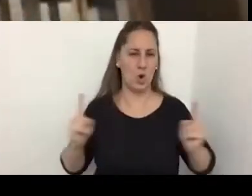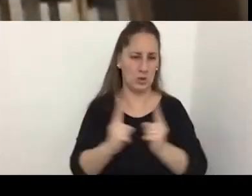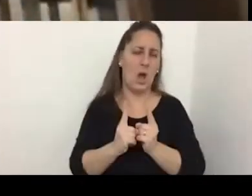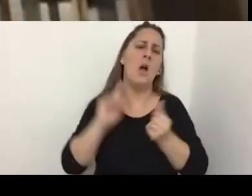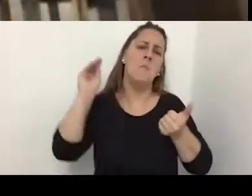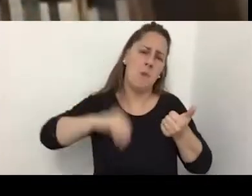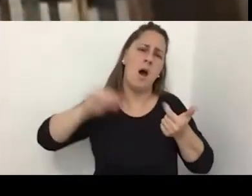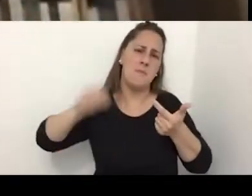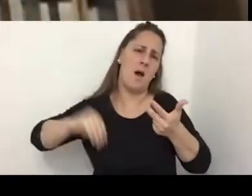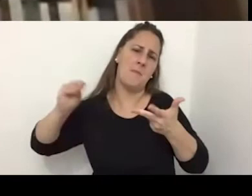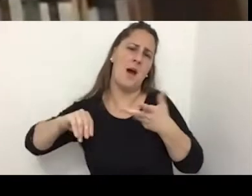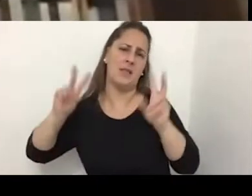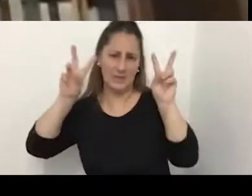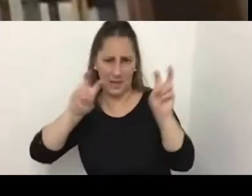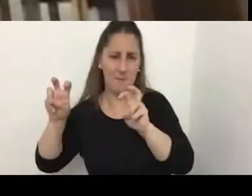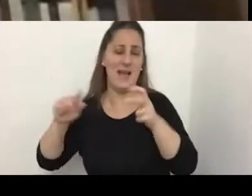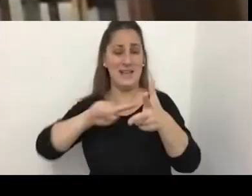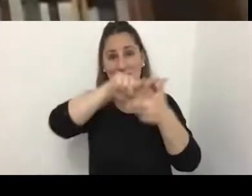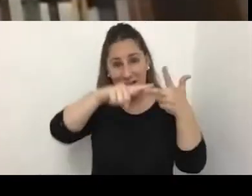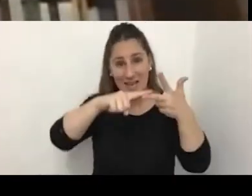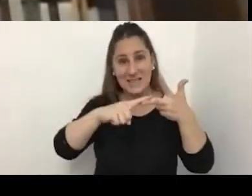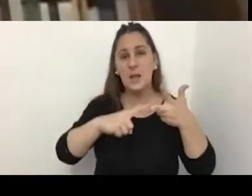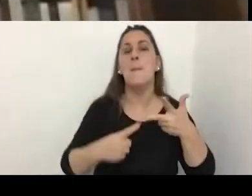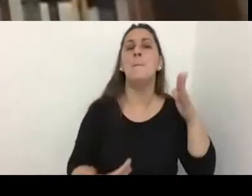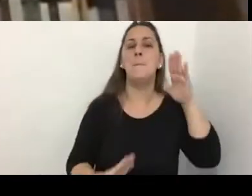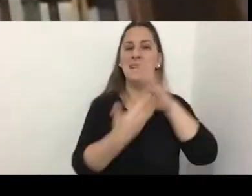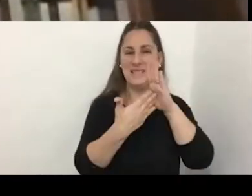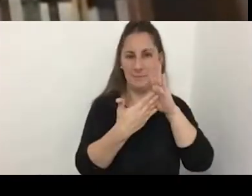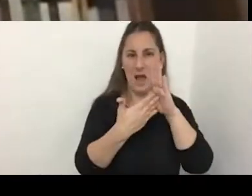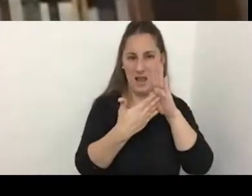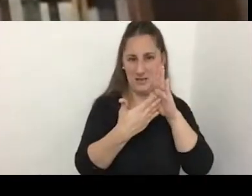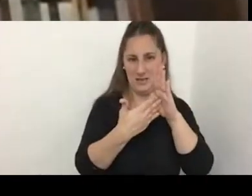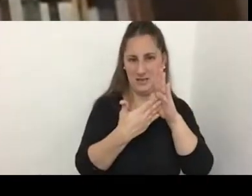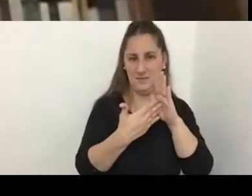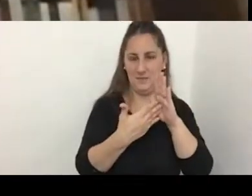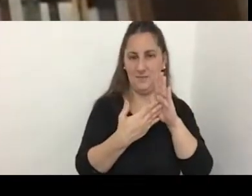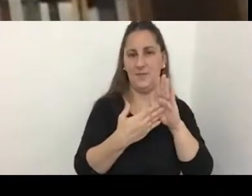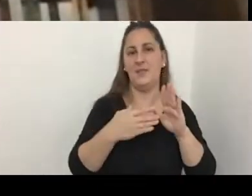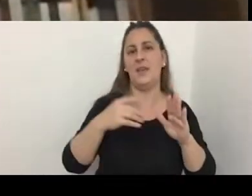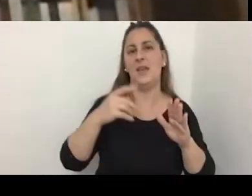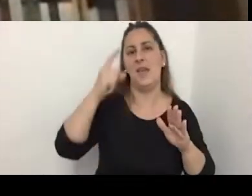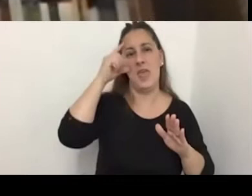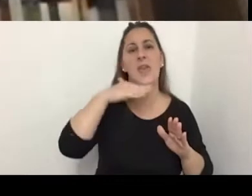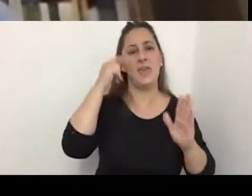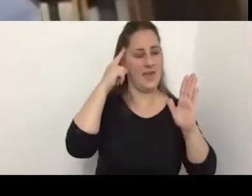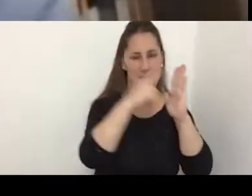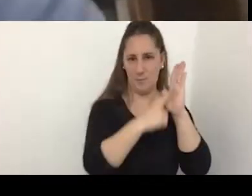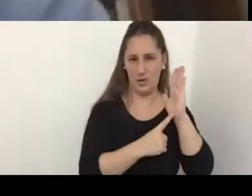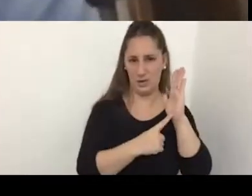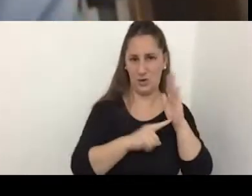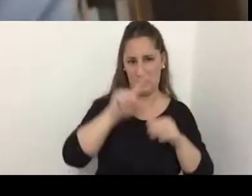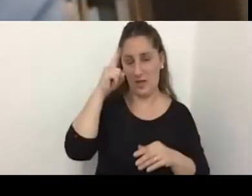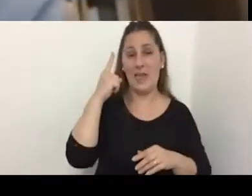Estoy sintetizando 3 de los principales elementos del eje político estatal. El eje